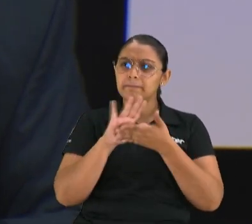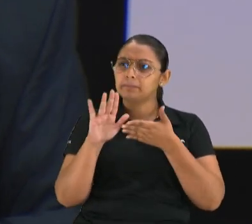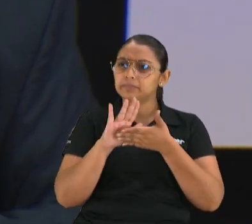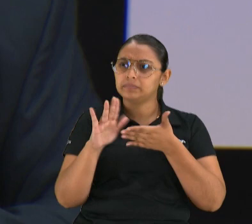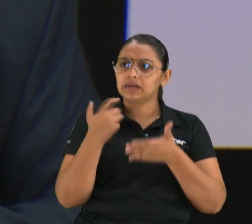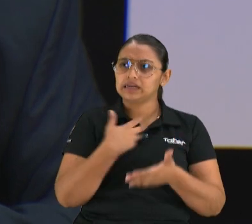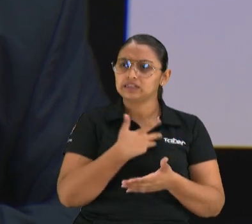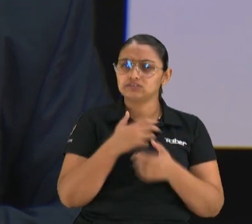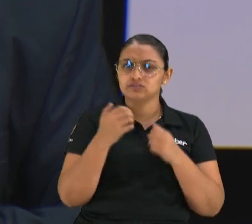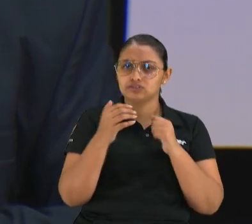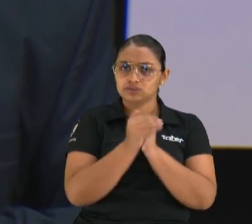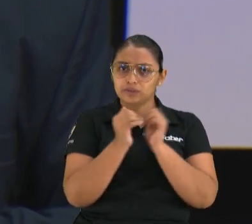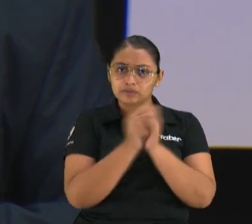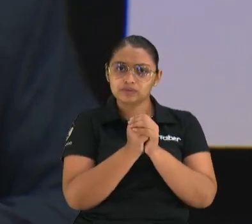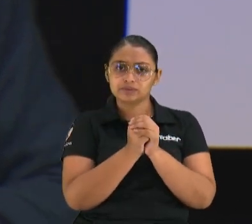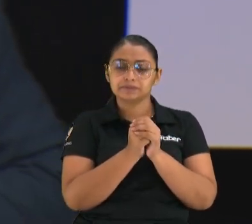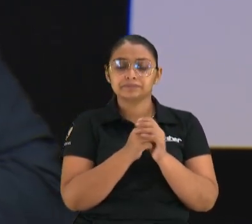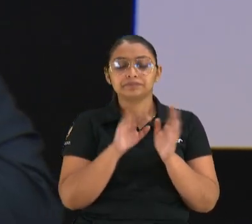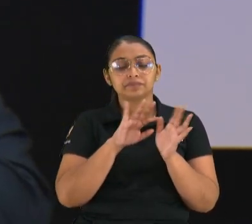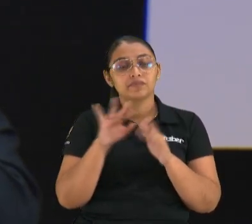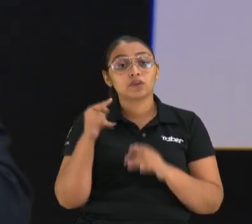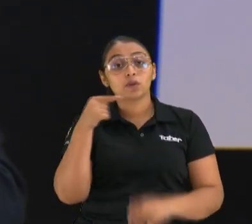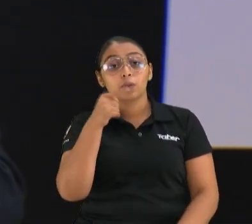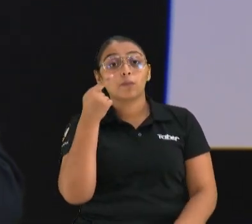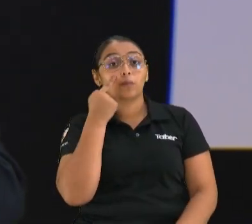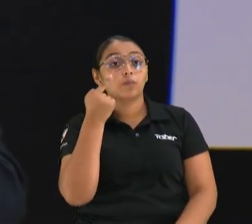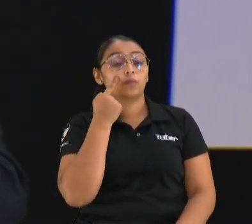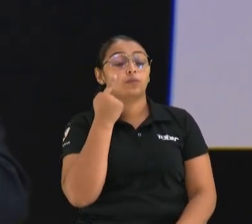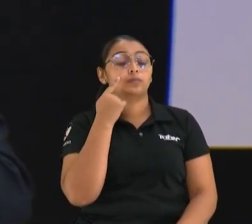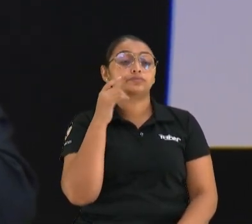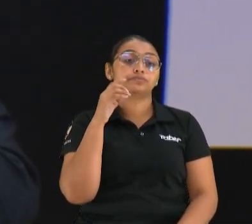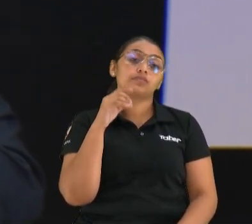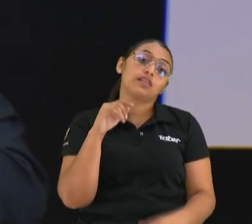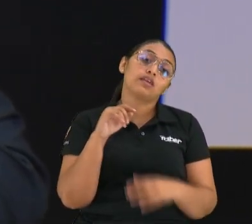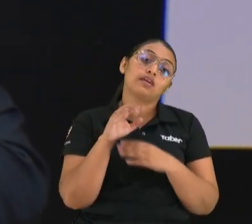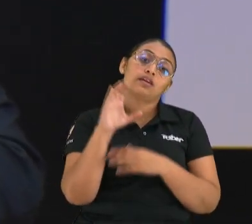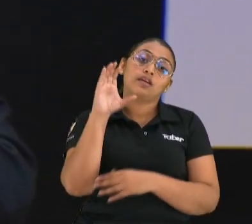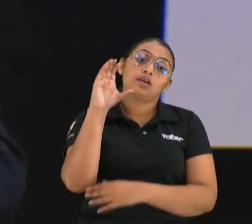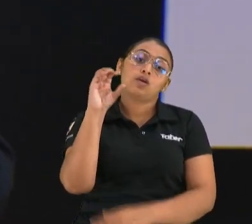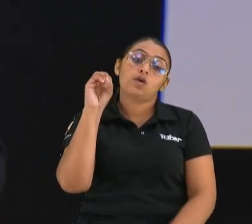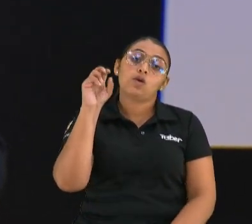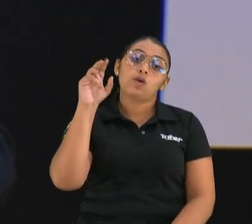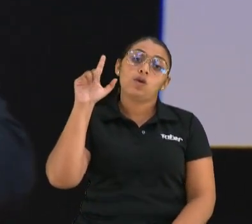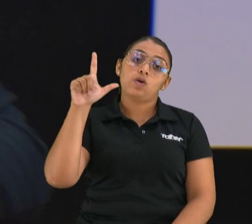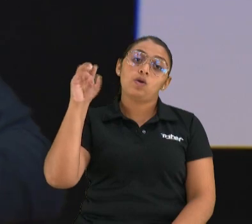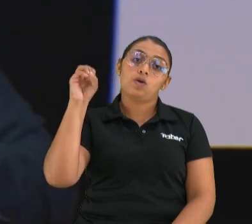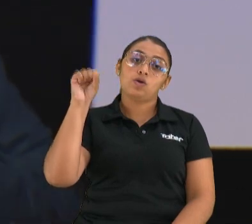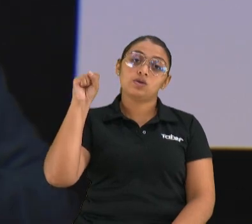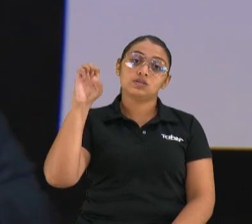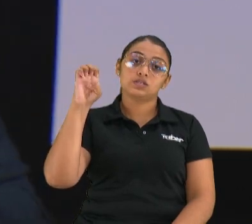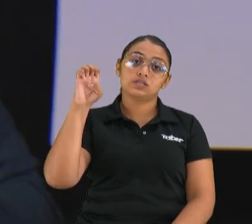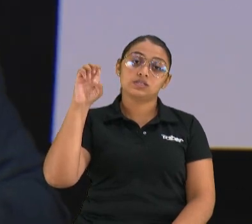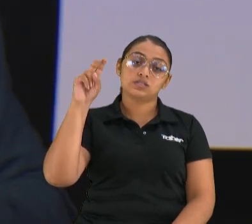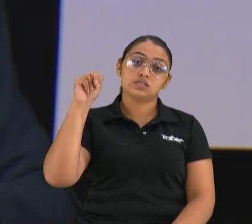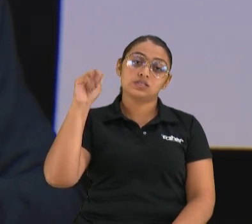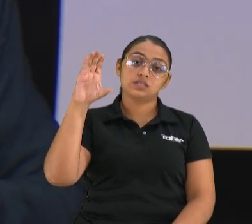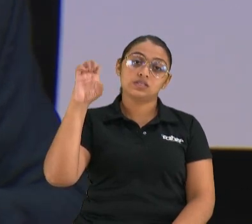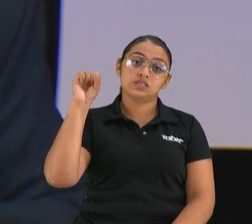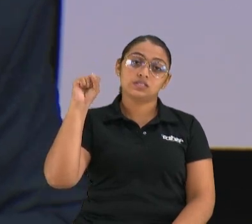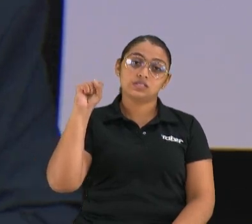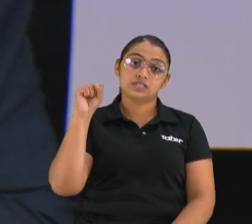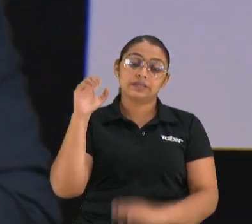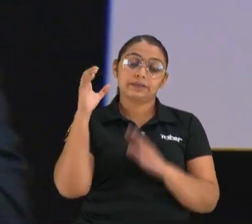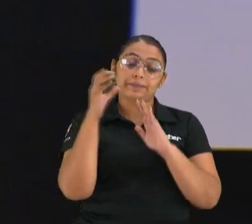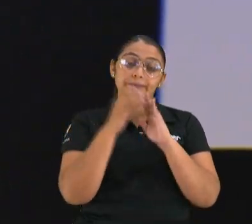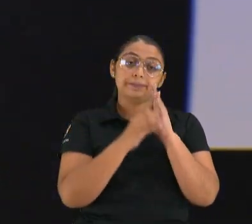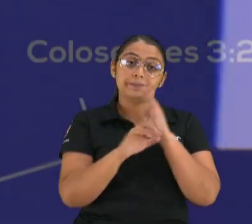algunos textos y busque colosenses capítulo 3 versículo 2 colosenses capítulo 3 versículo 2 ahí